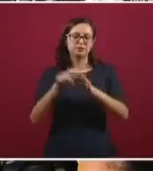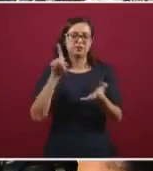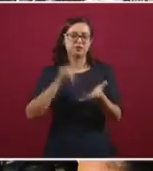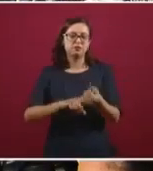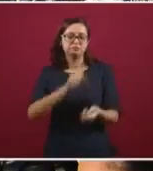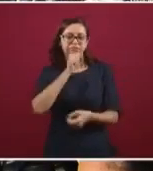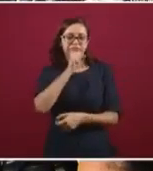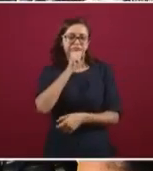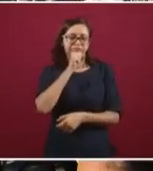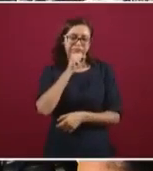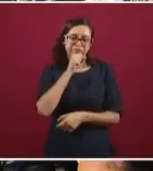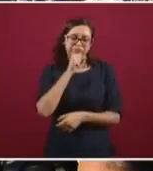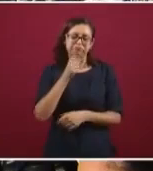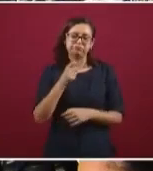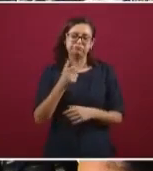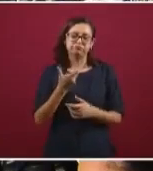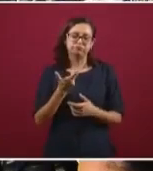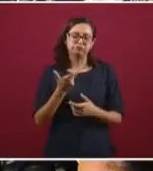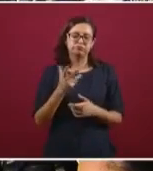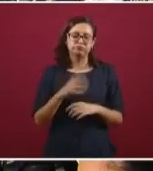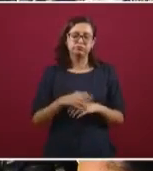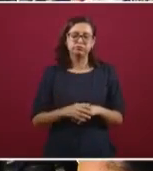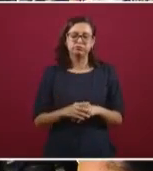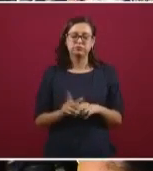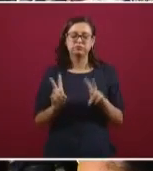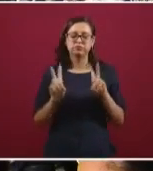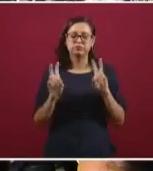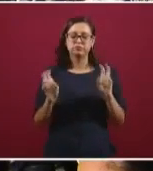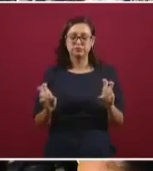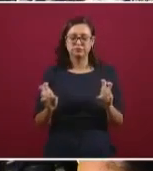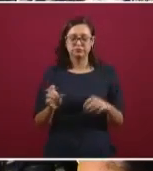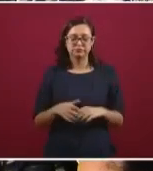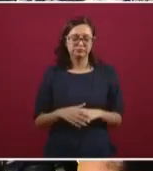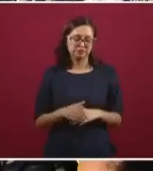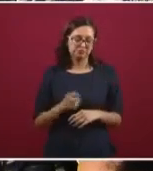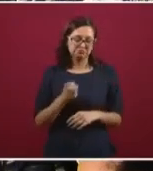contenido sobre eso. Quiero,